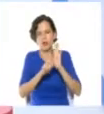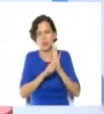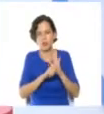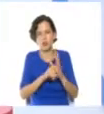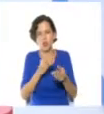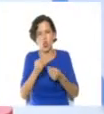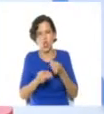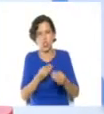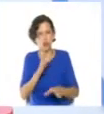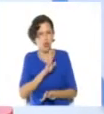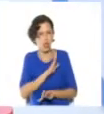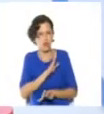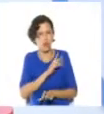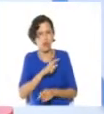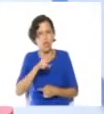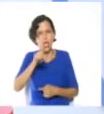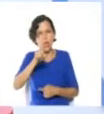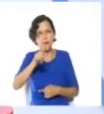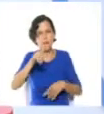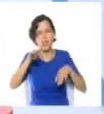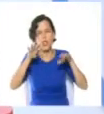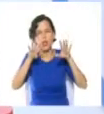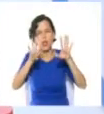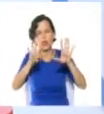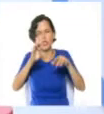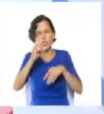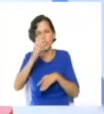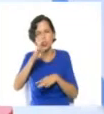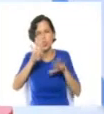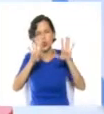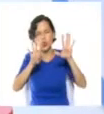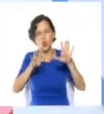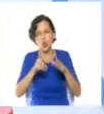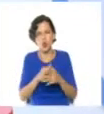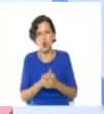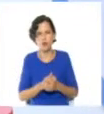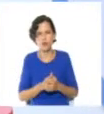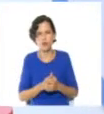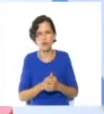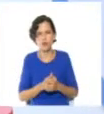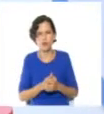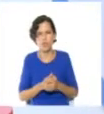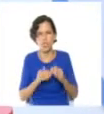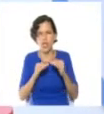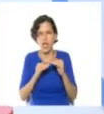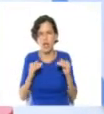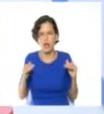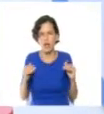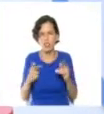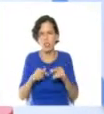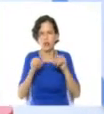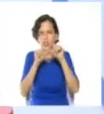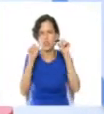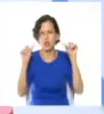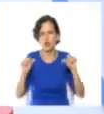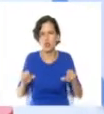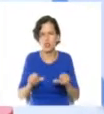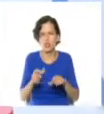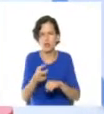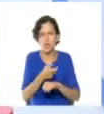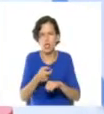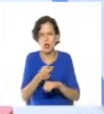él mismo, que es en 1909, fomenta pues las bases de lo que iba a ser su sistema de